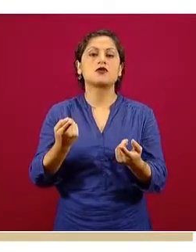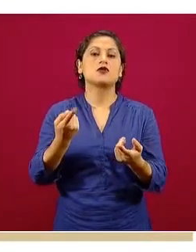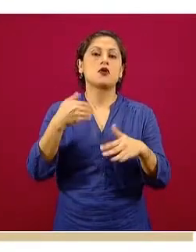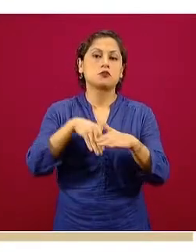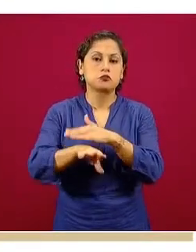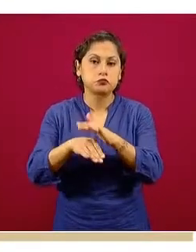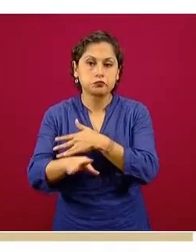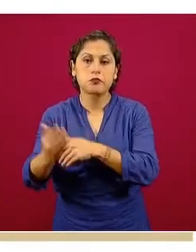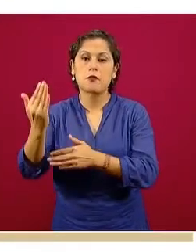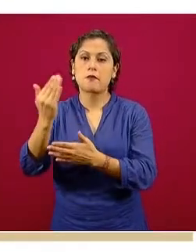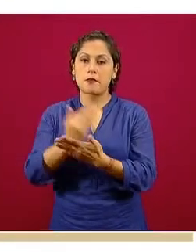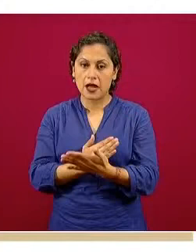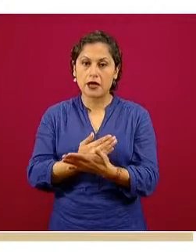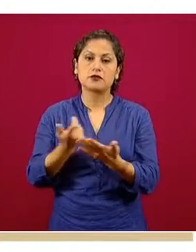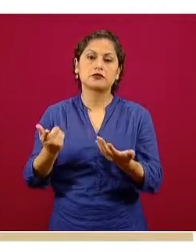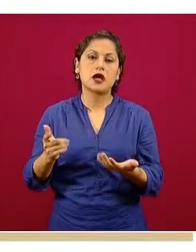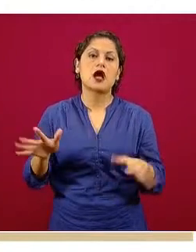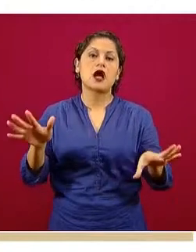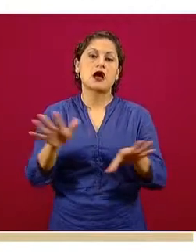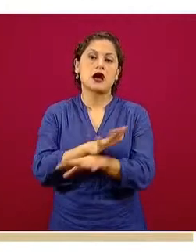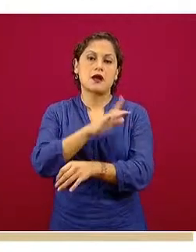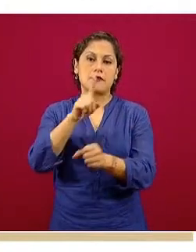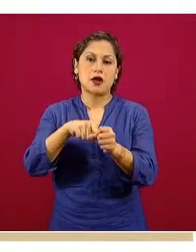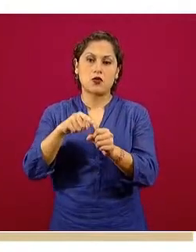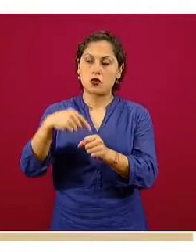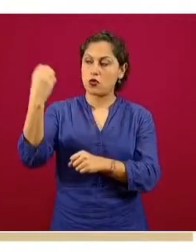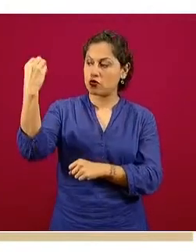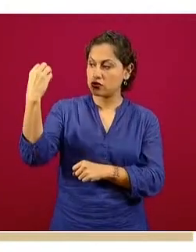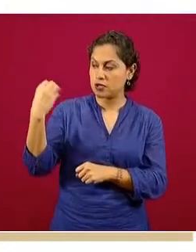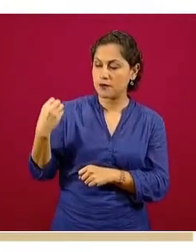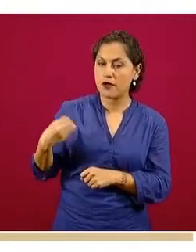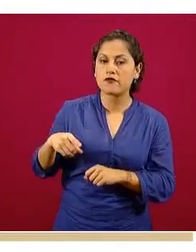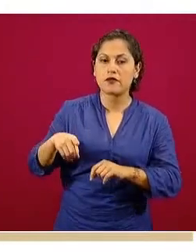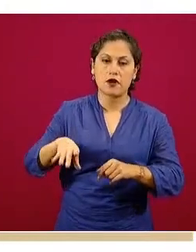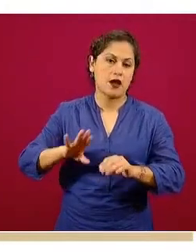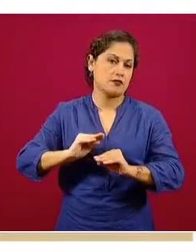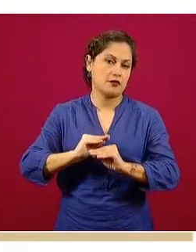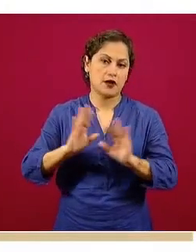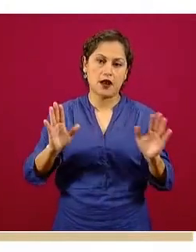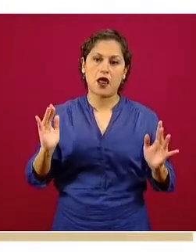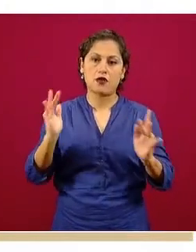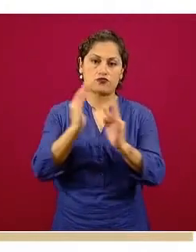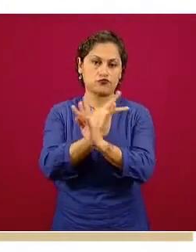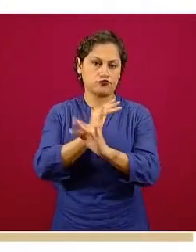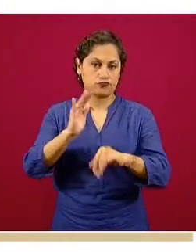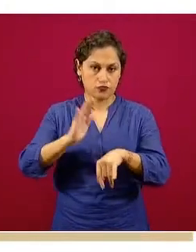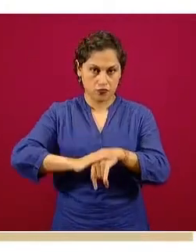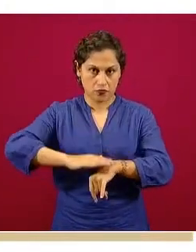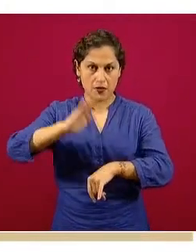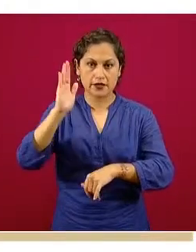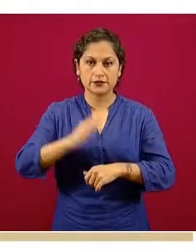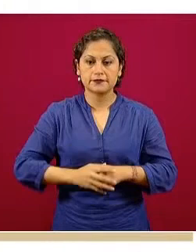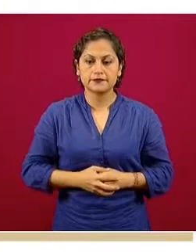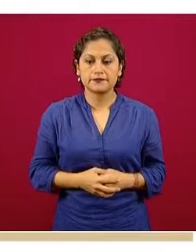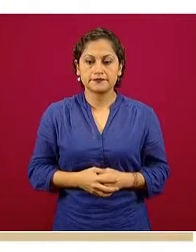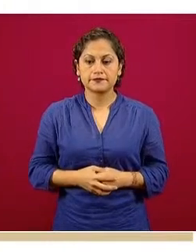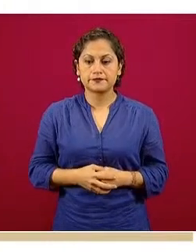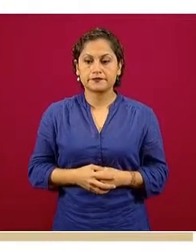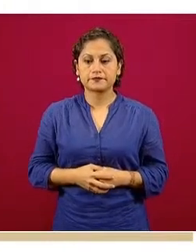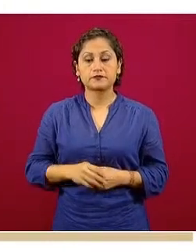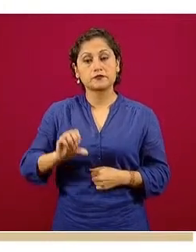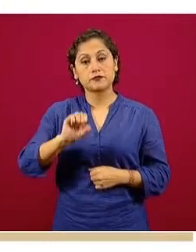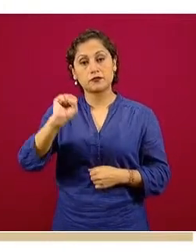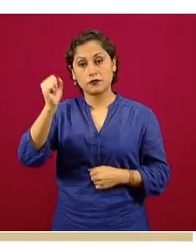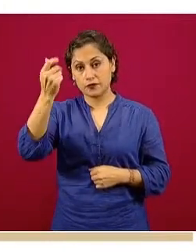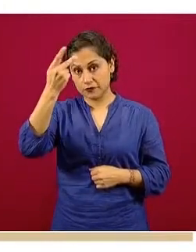el semáforo de color esto se ve reflejado necesariamente en un incremento en la movilidad san